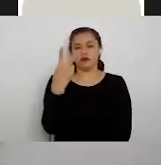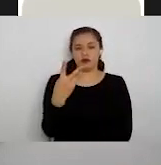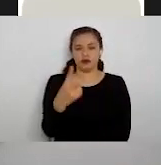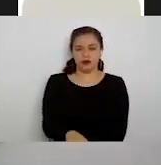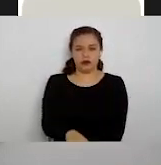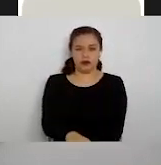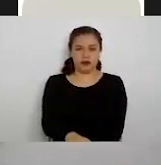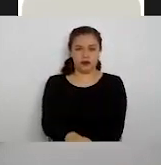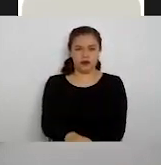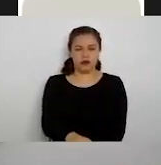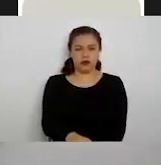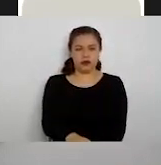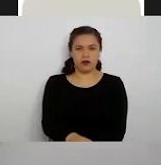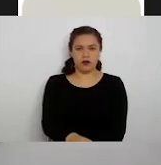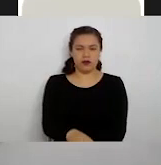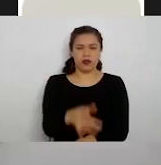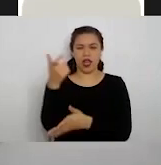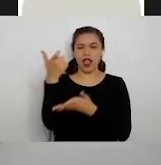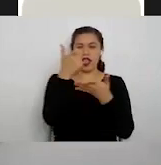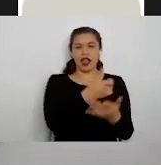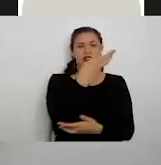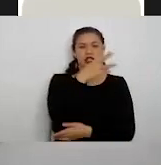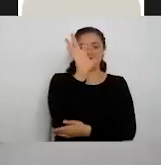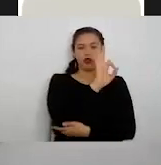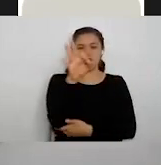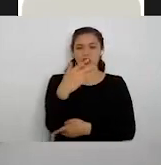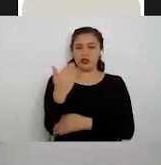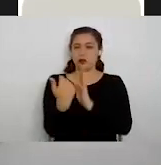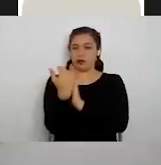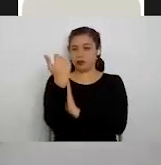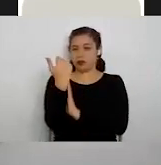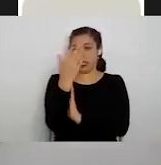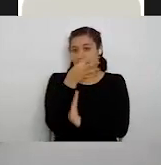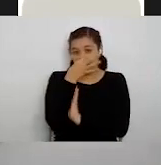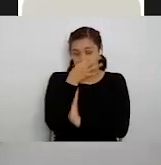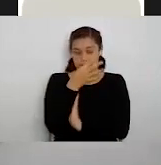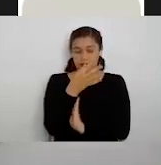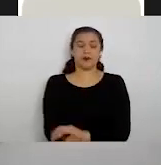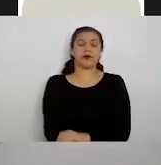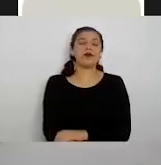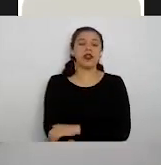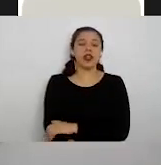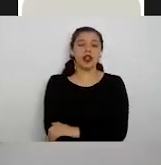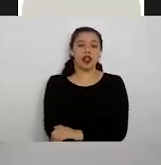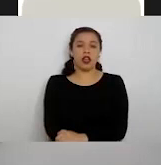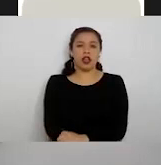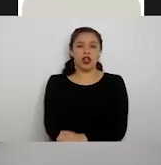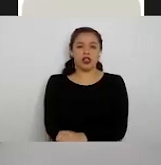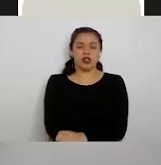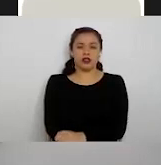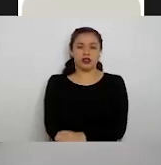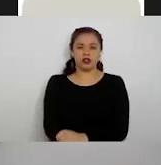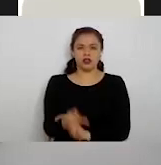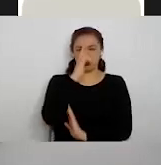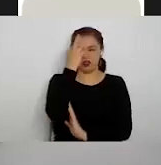la economía casi es un hecho que crece al 3%. Yo recuerdo cuando primer